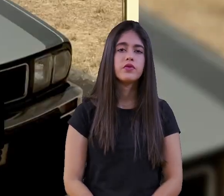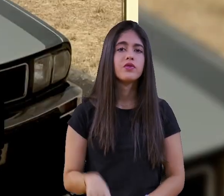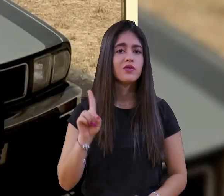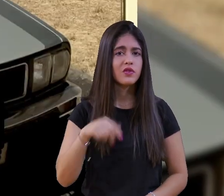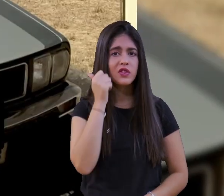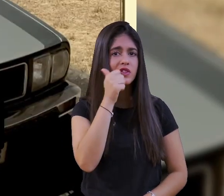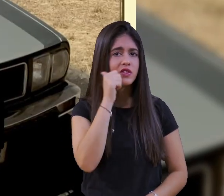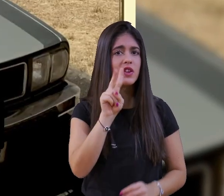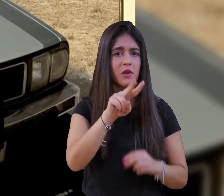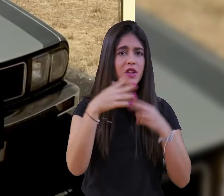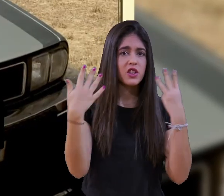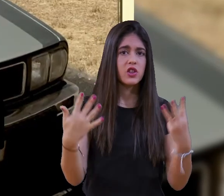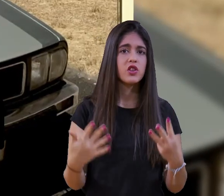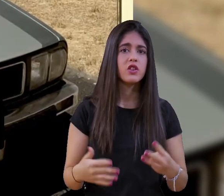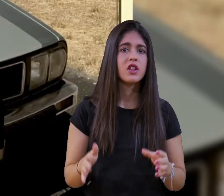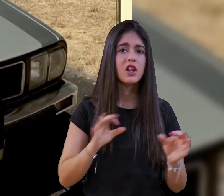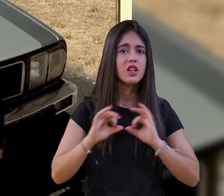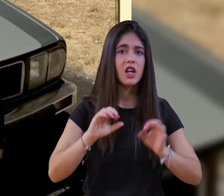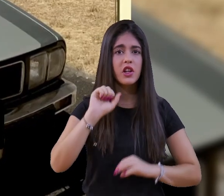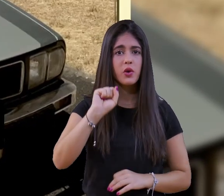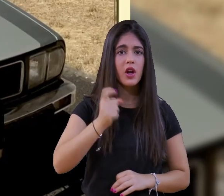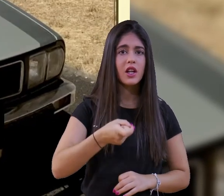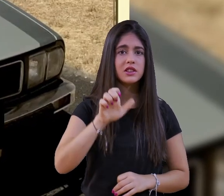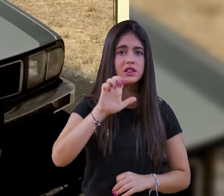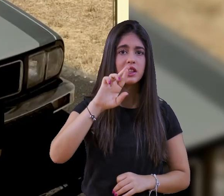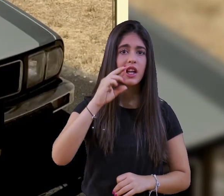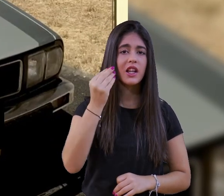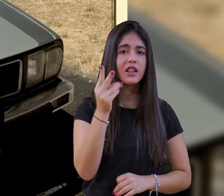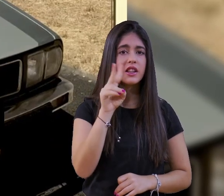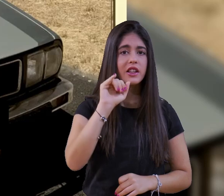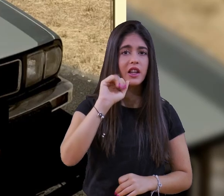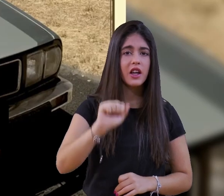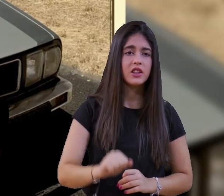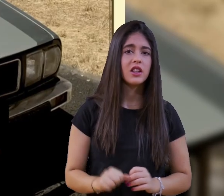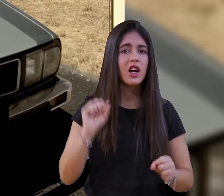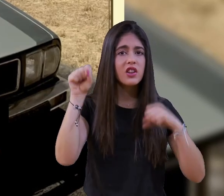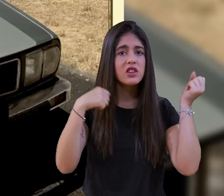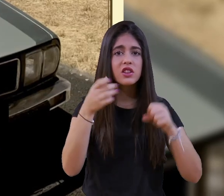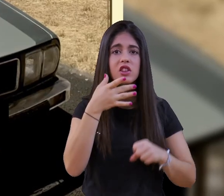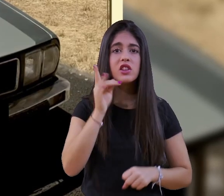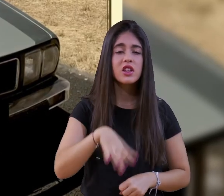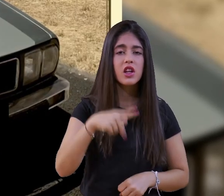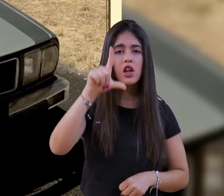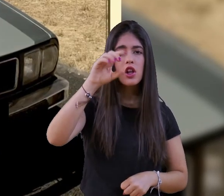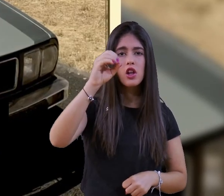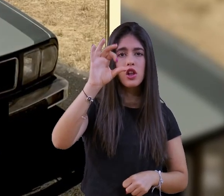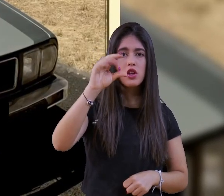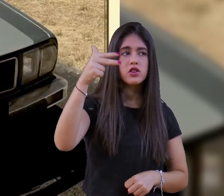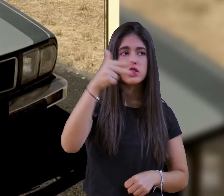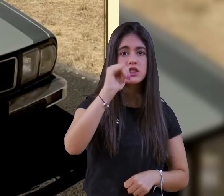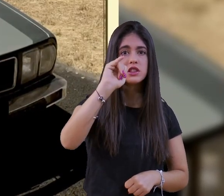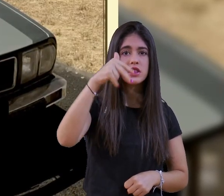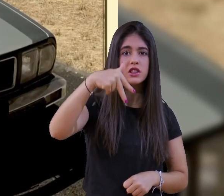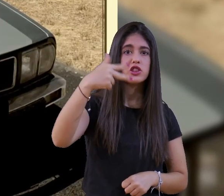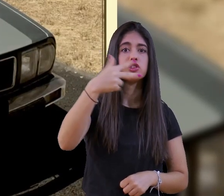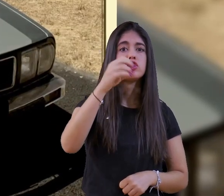También el sábado 28 en el Teatro de la Serquía actuarán los chichos a partir de las nueve y media de la noche. Con más de treinta millones de